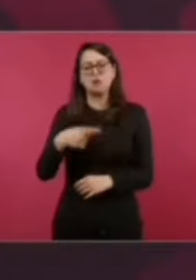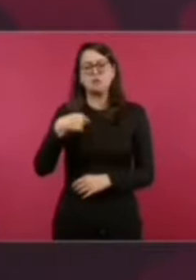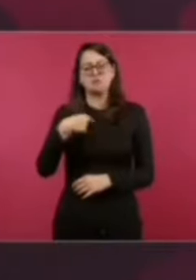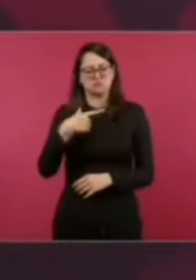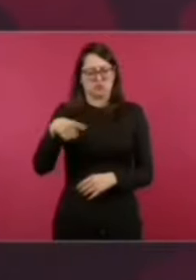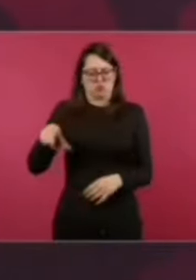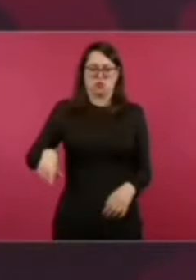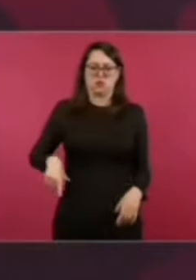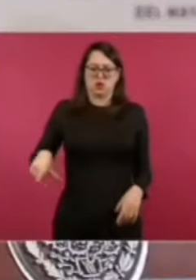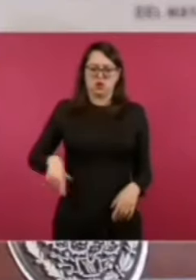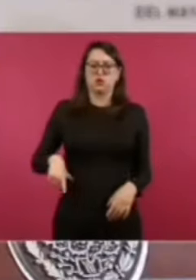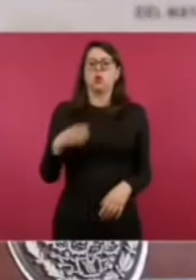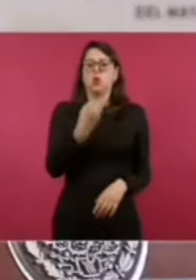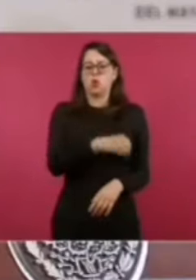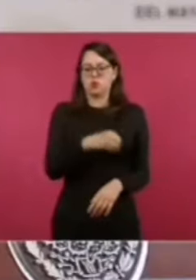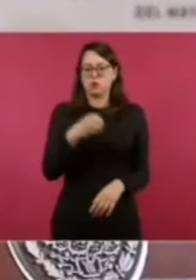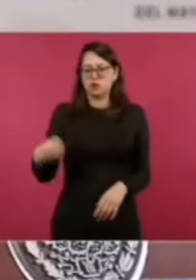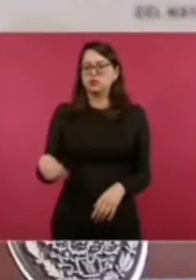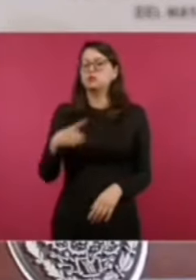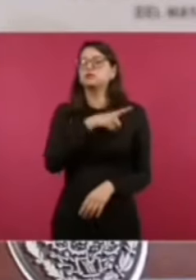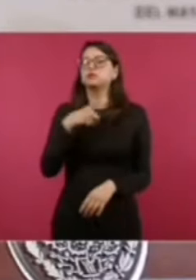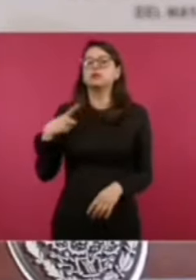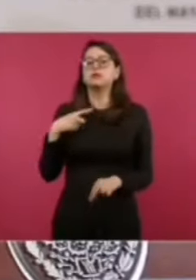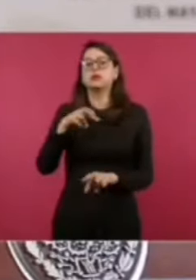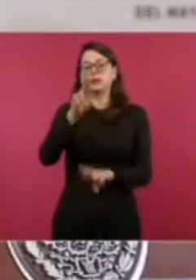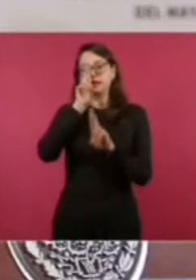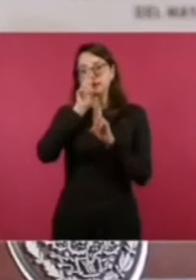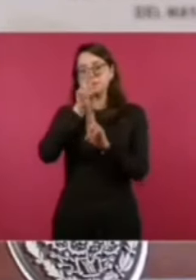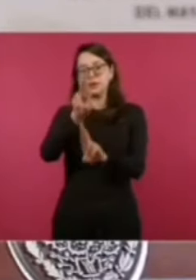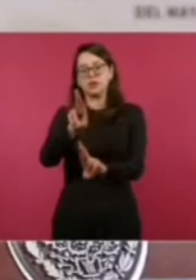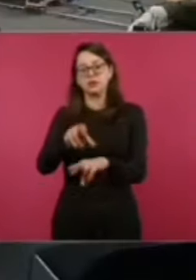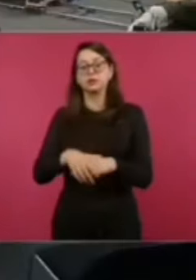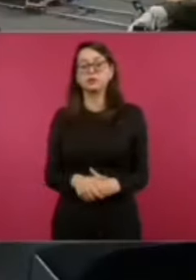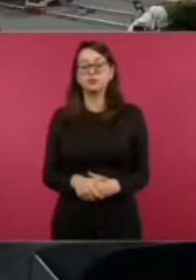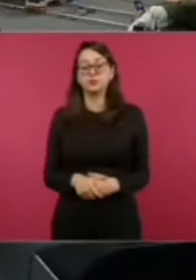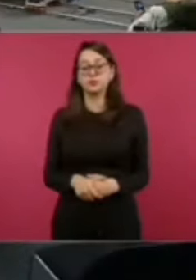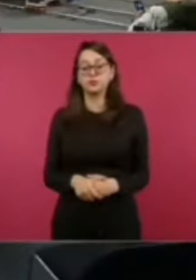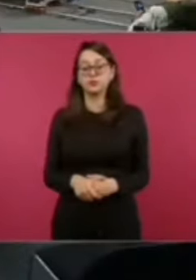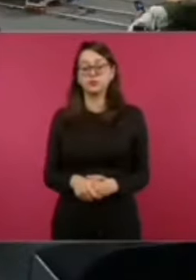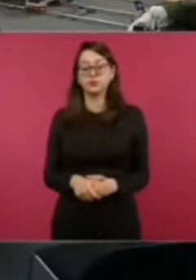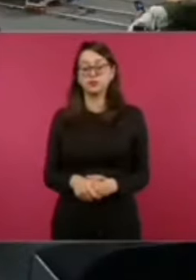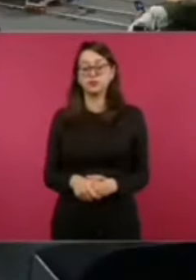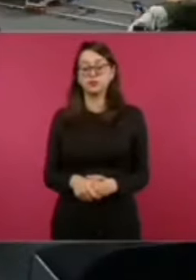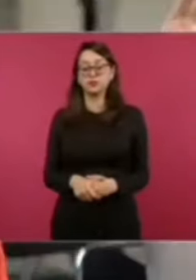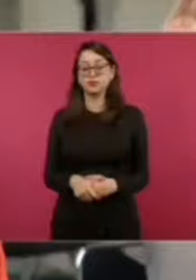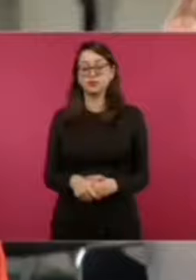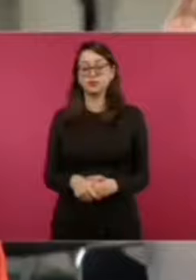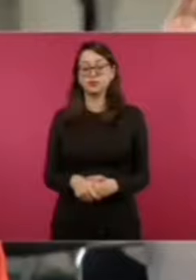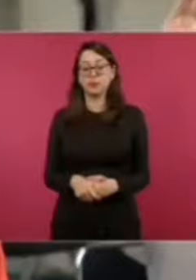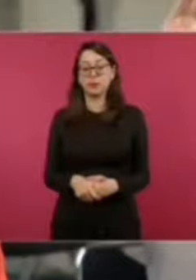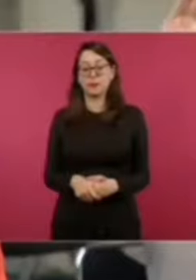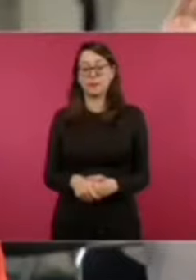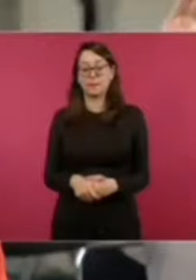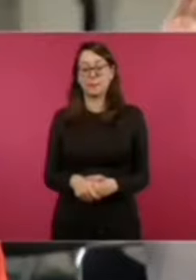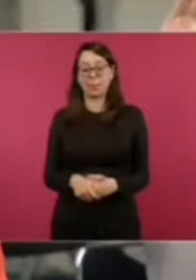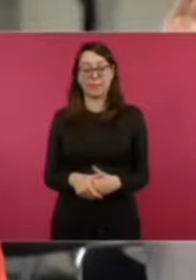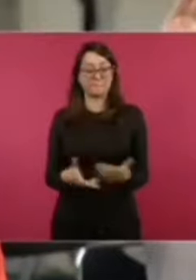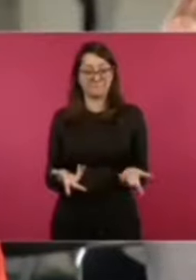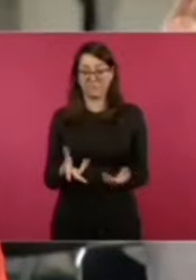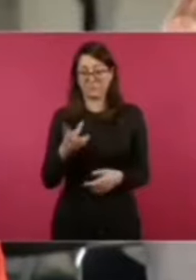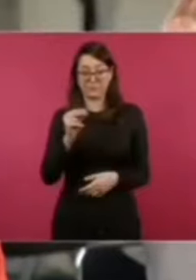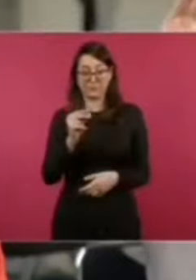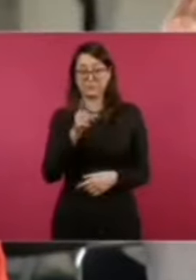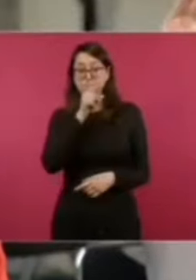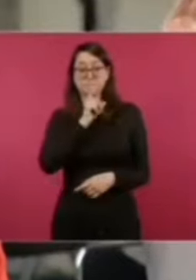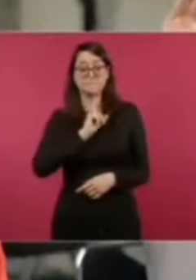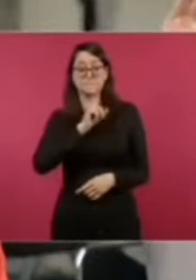tiene un respeto. gobernante de respetar a los ciudadanos. Y no las calumnias también, presidente. O Sí, sea, lo que tenga